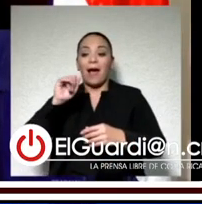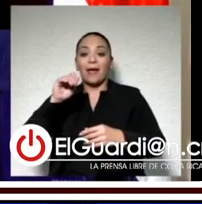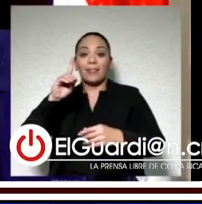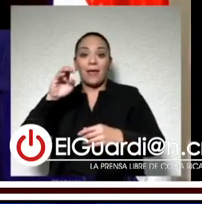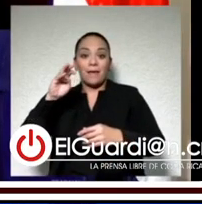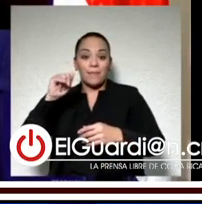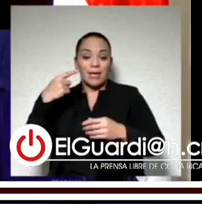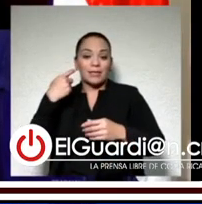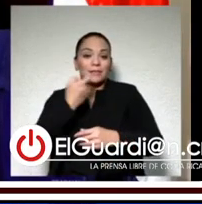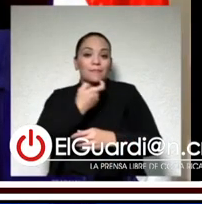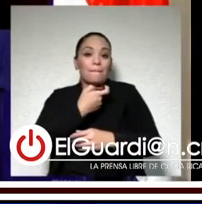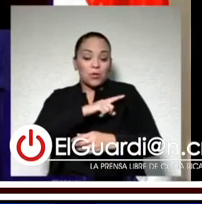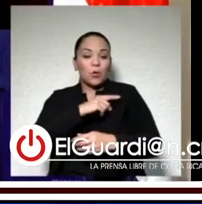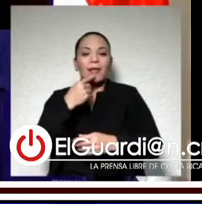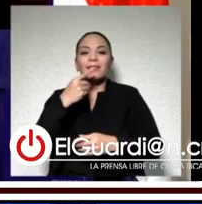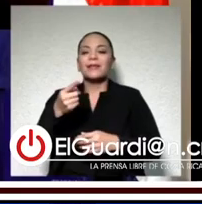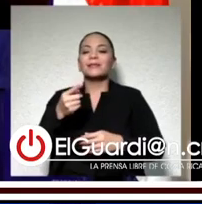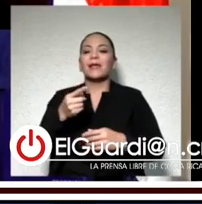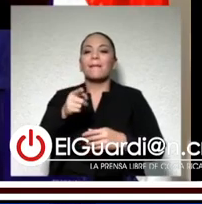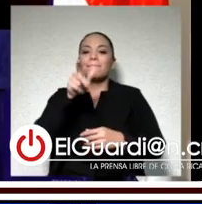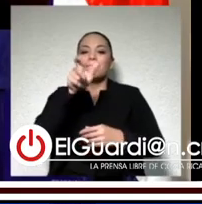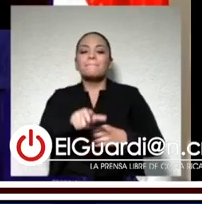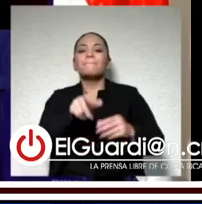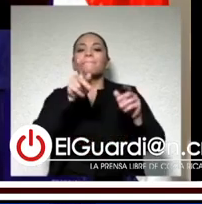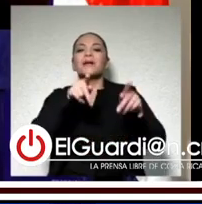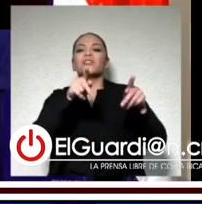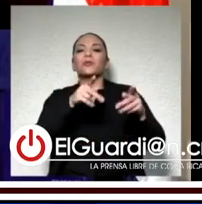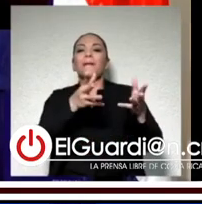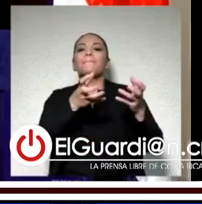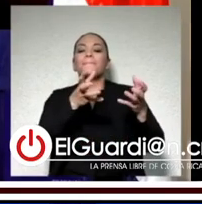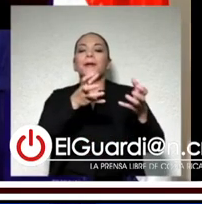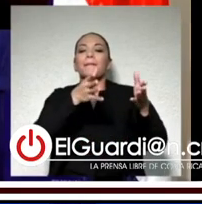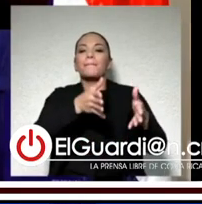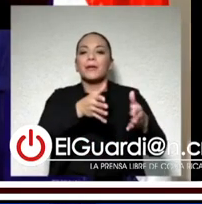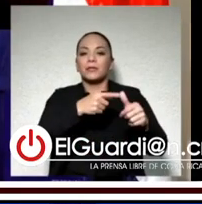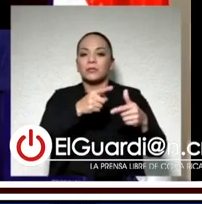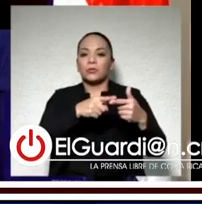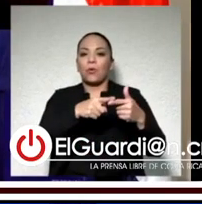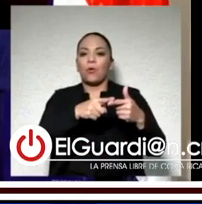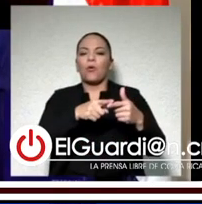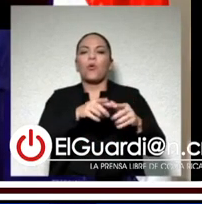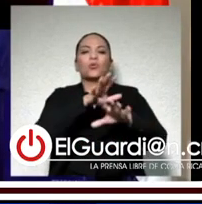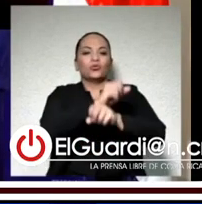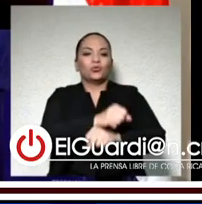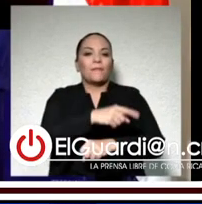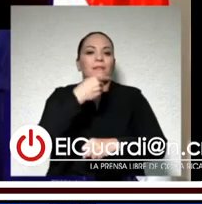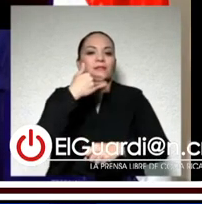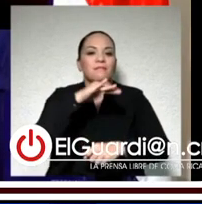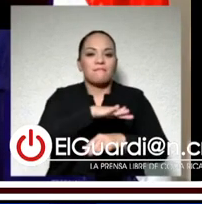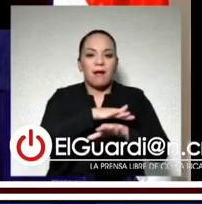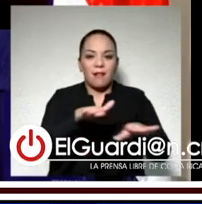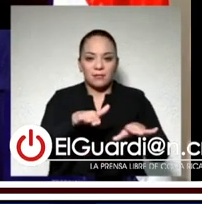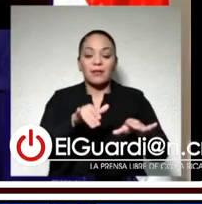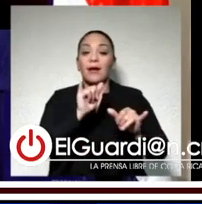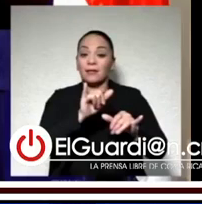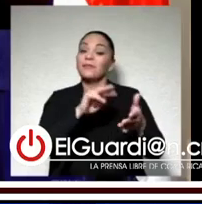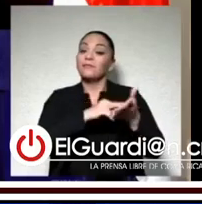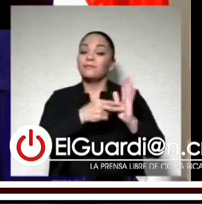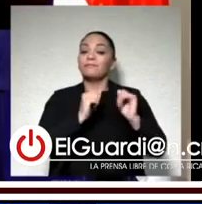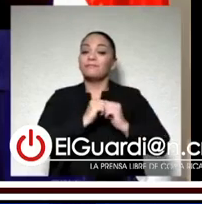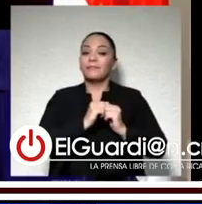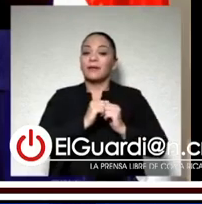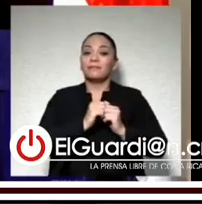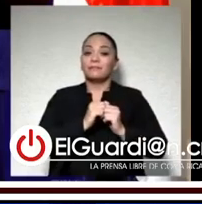perverso, de mala intención y dañadas costumbres. Sí, señor, eso es lo que estaba diciendo